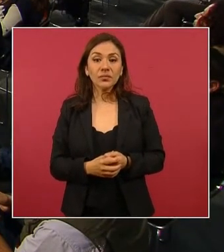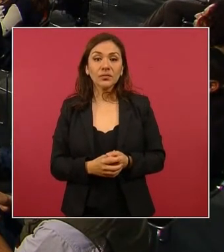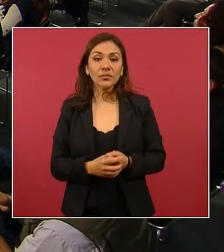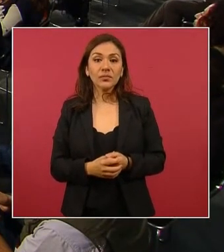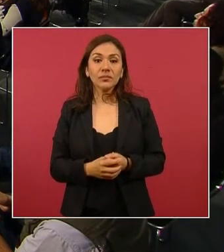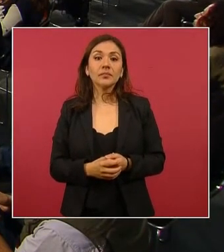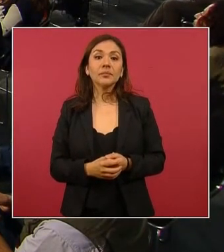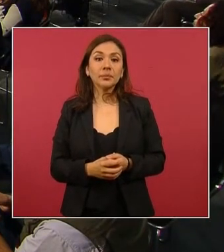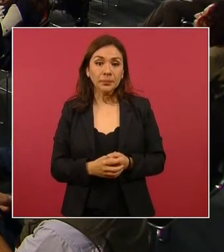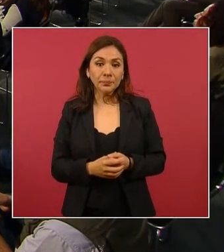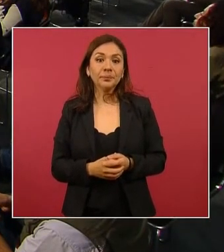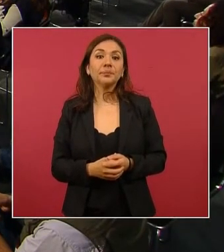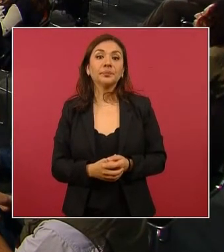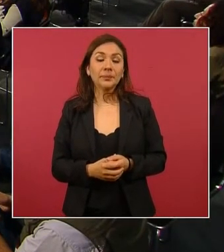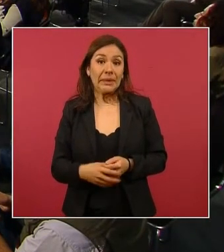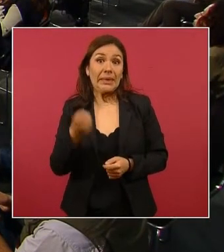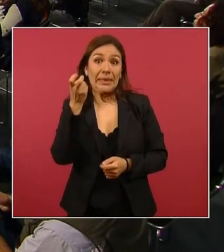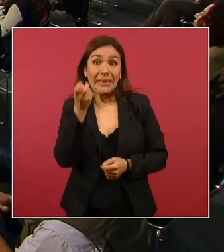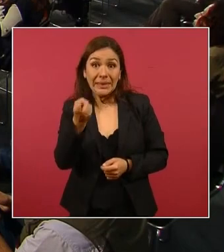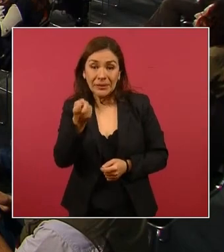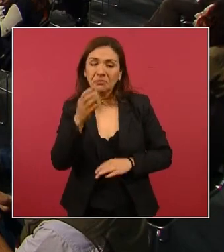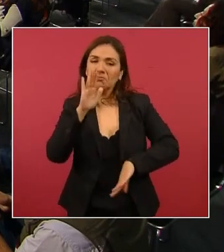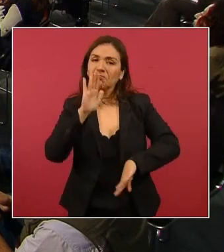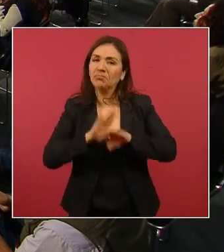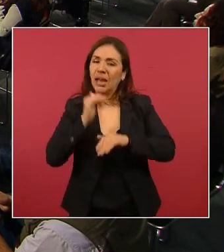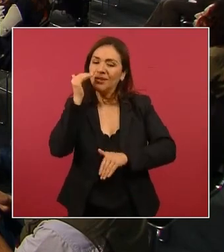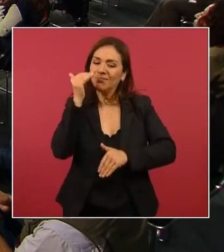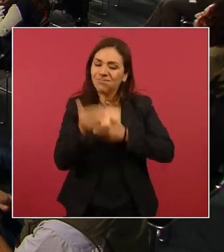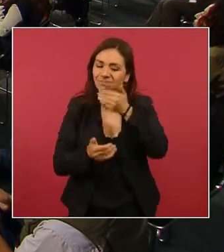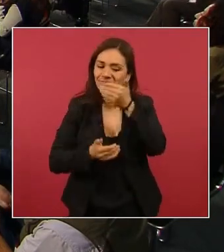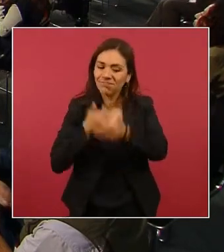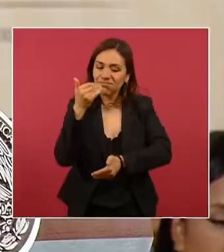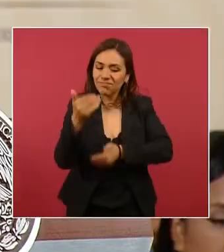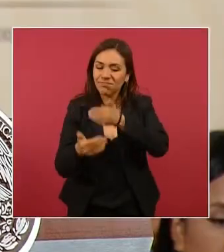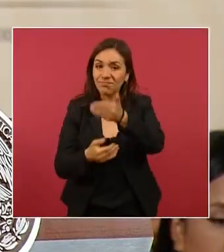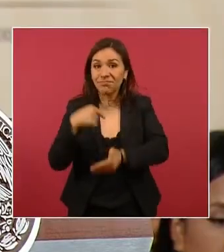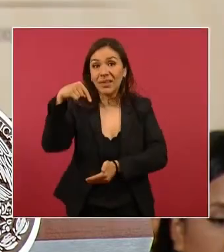En eso es en lo que más hemos avanzado en el país,